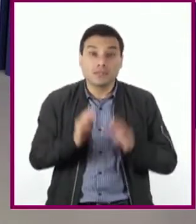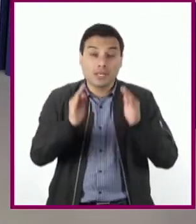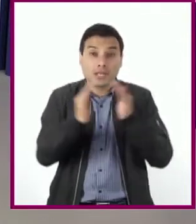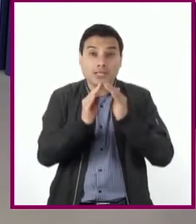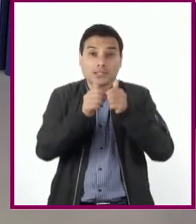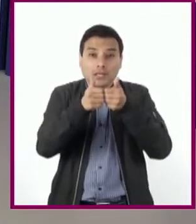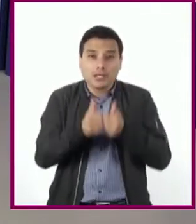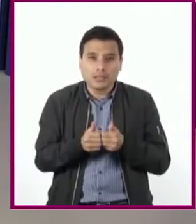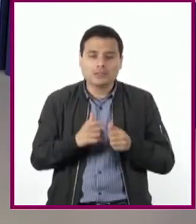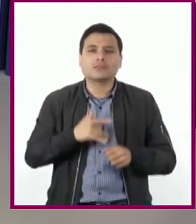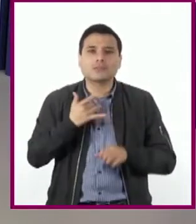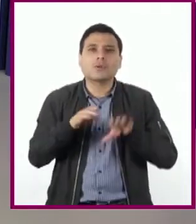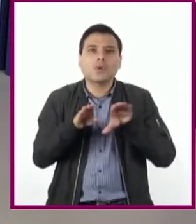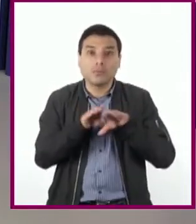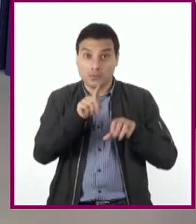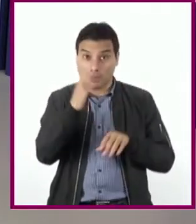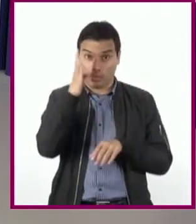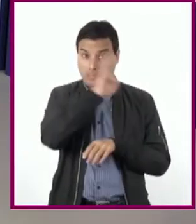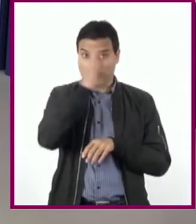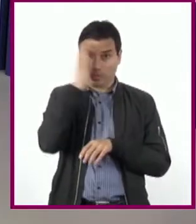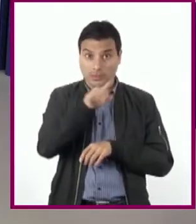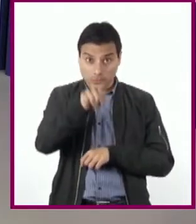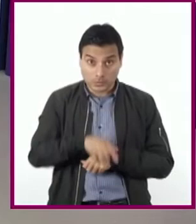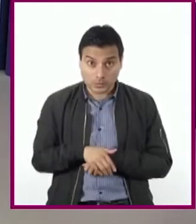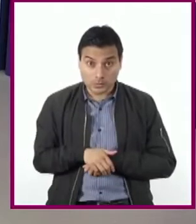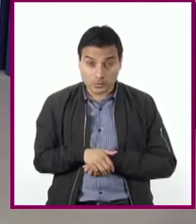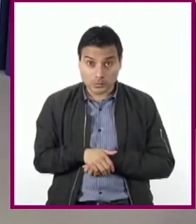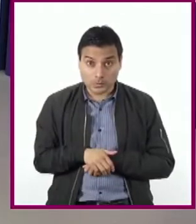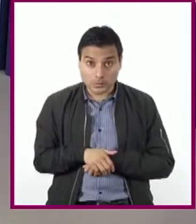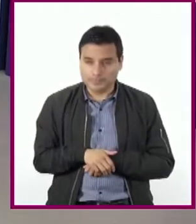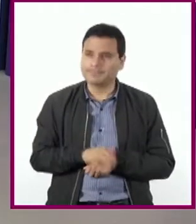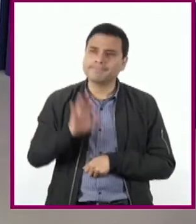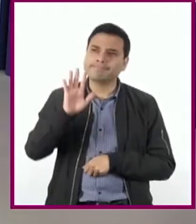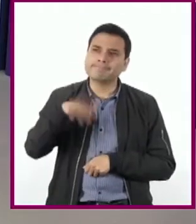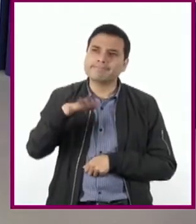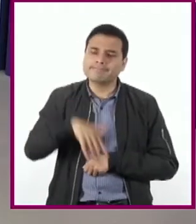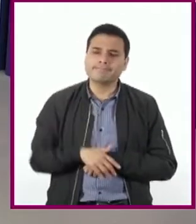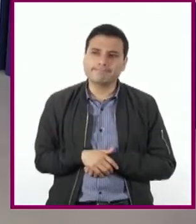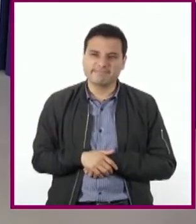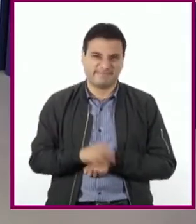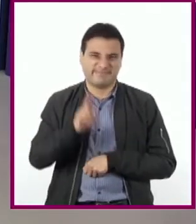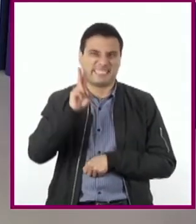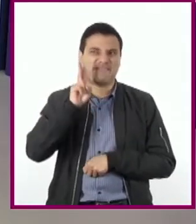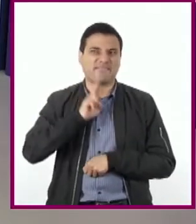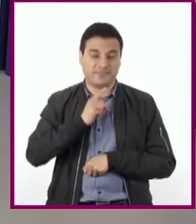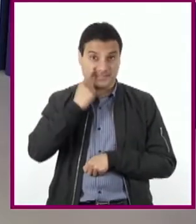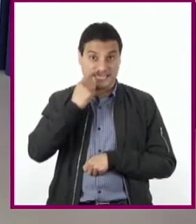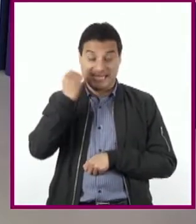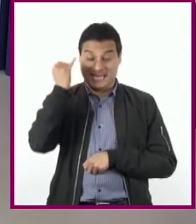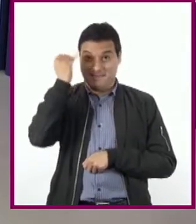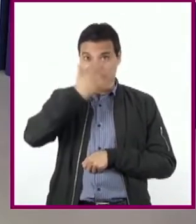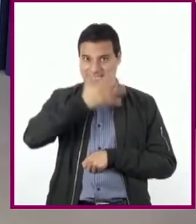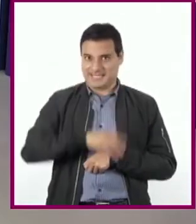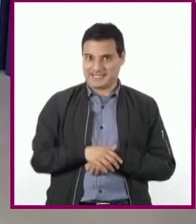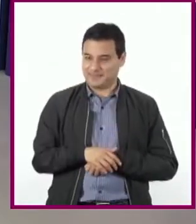como pelotas que rebotan? Alma, ¿qué te parece si ponemos las imágenes que les vamos a